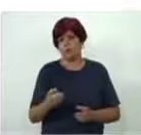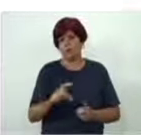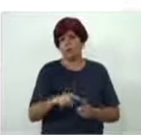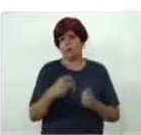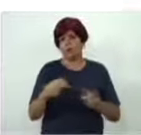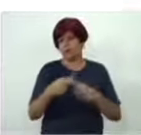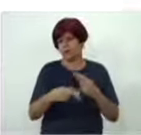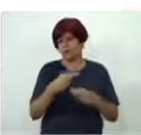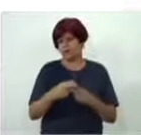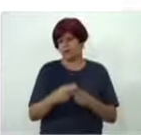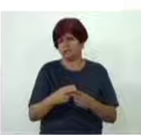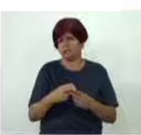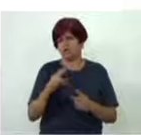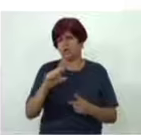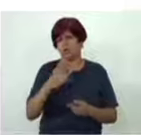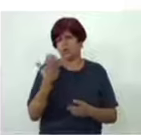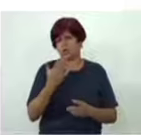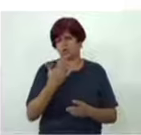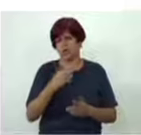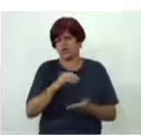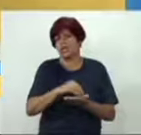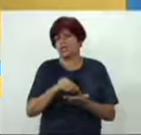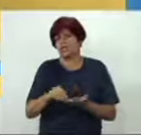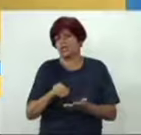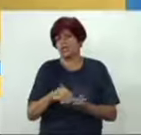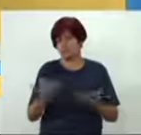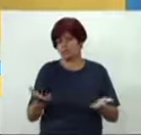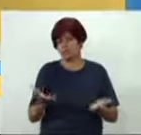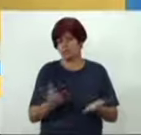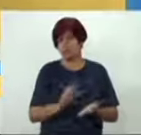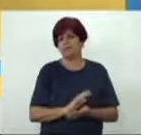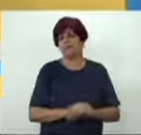van a hacer, con quién y dónde.